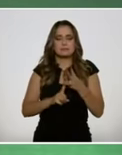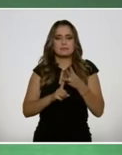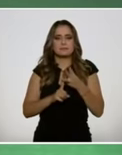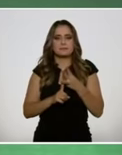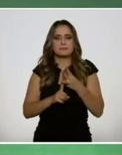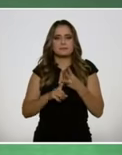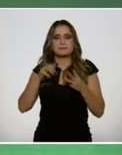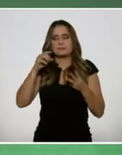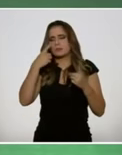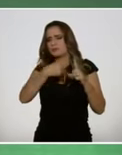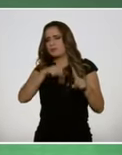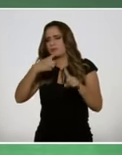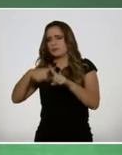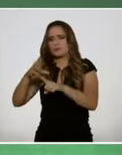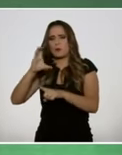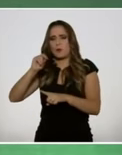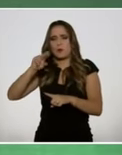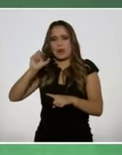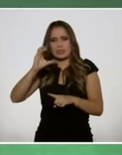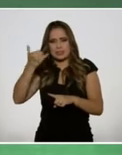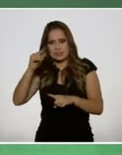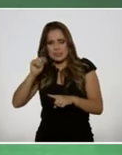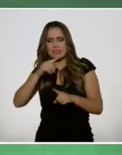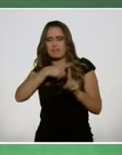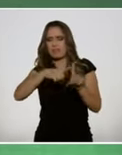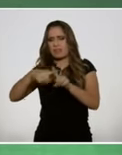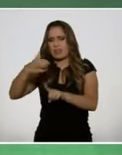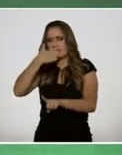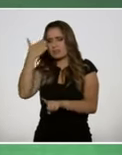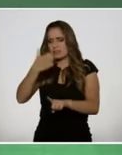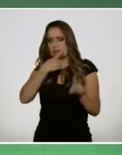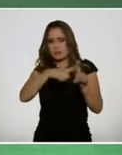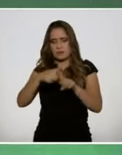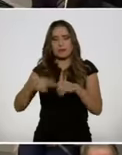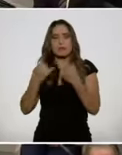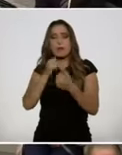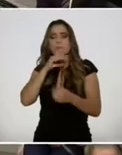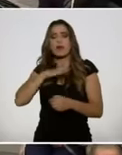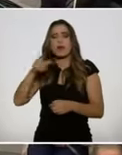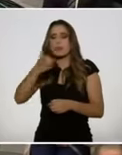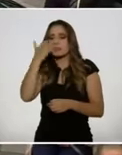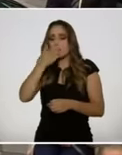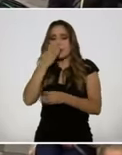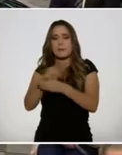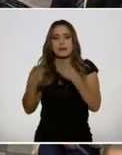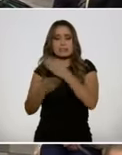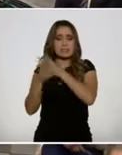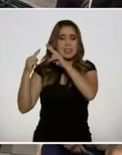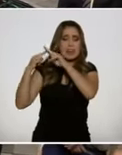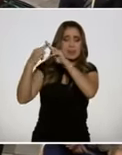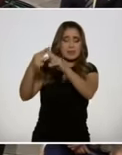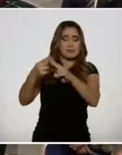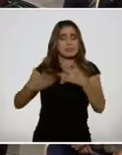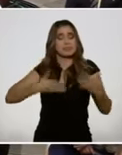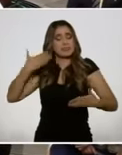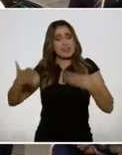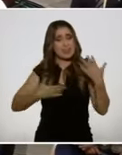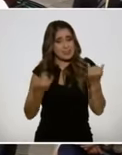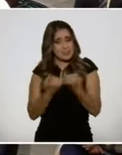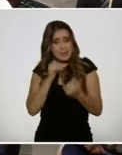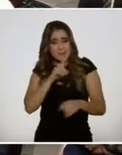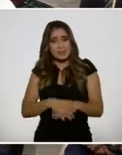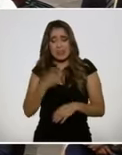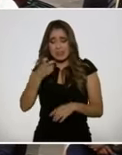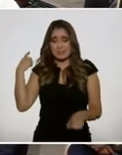Industrial, en fin. En este año también celebramos los 48 años de la creación del Colegio de Bachilleres y así, en estos